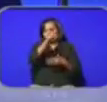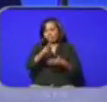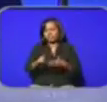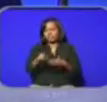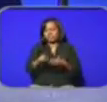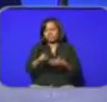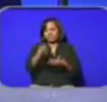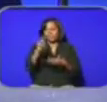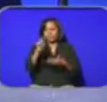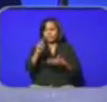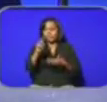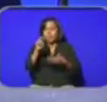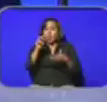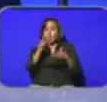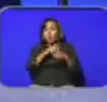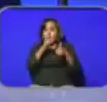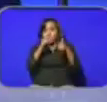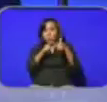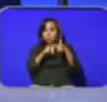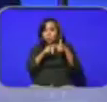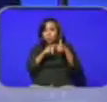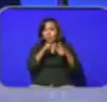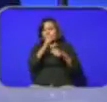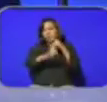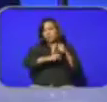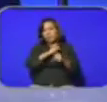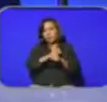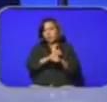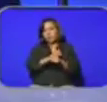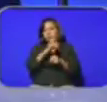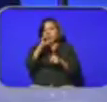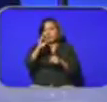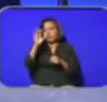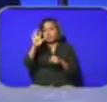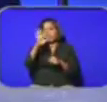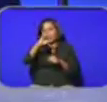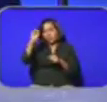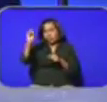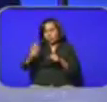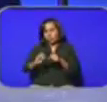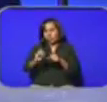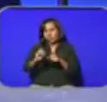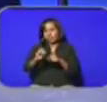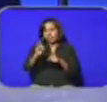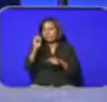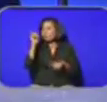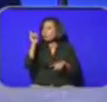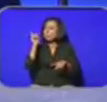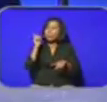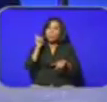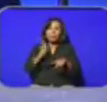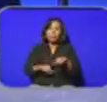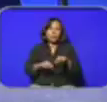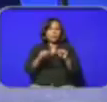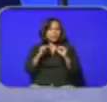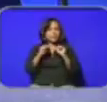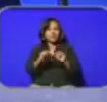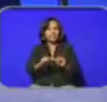Estamos hablando que el 75% de nuestros jóvenes no pueden continuar una carrera